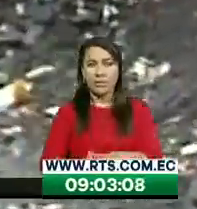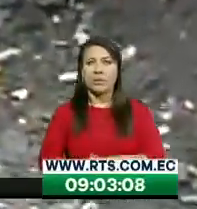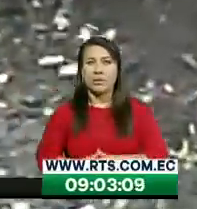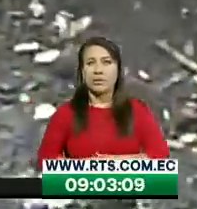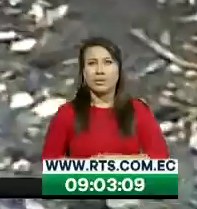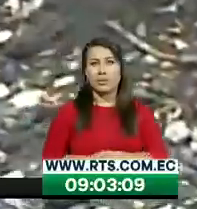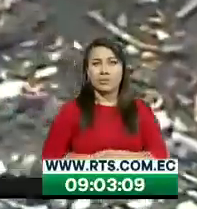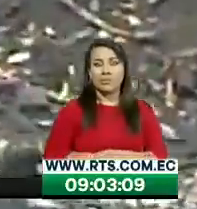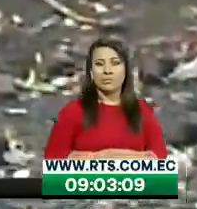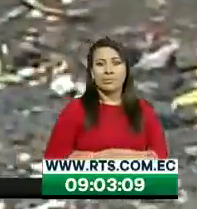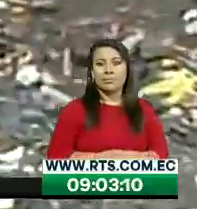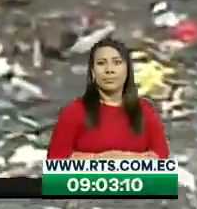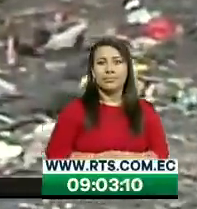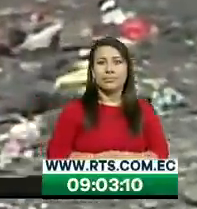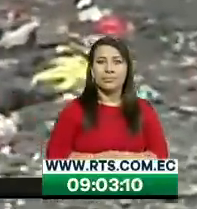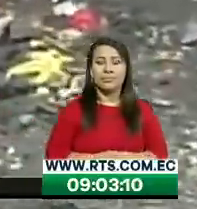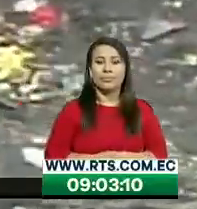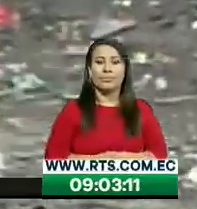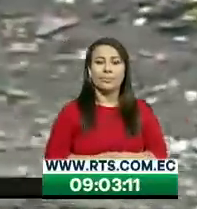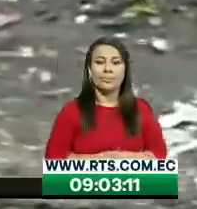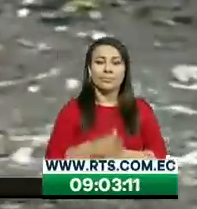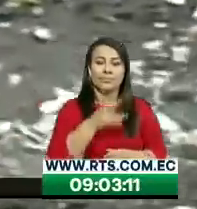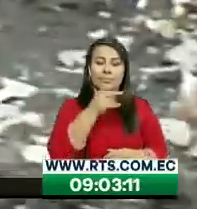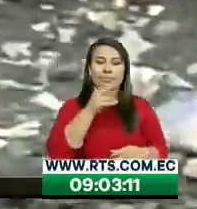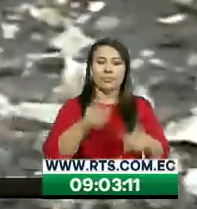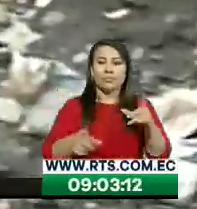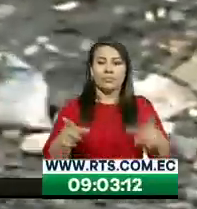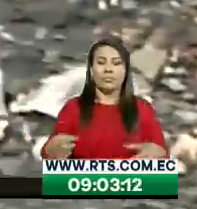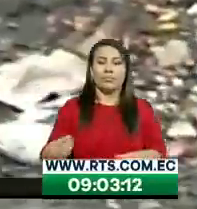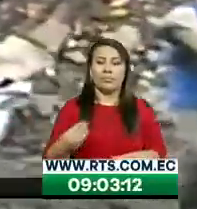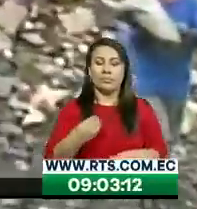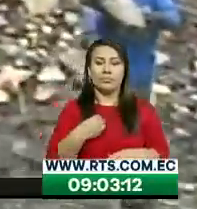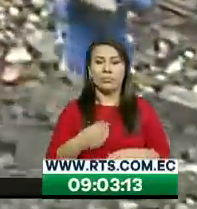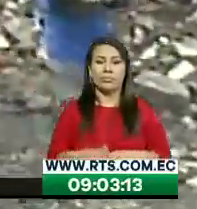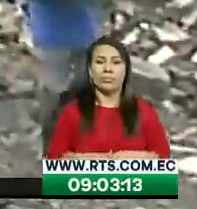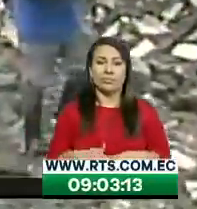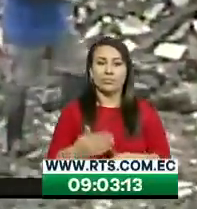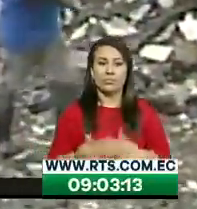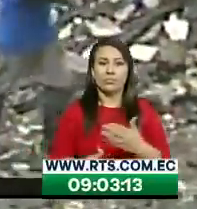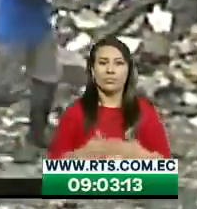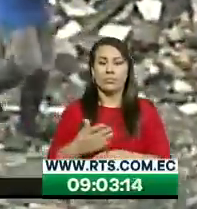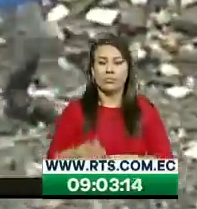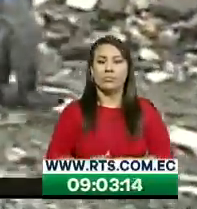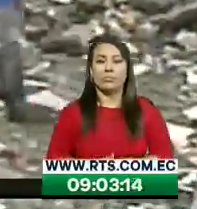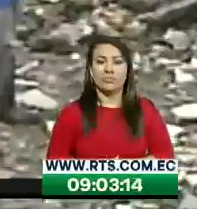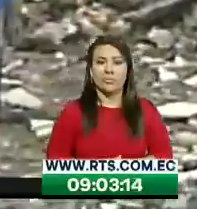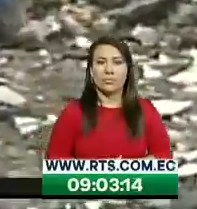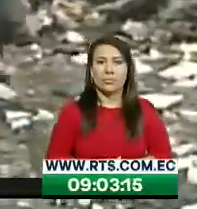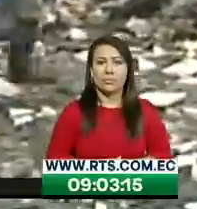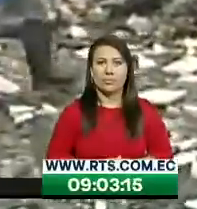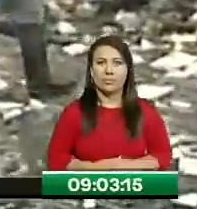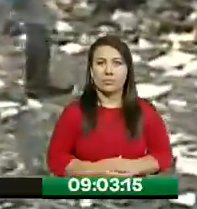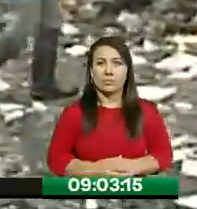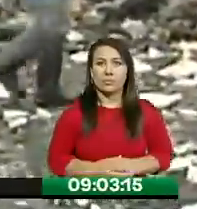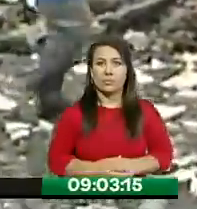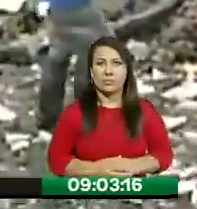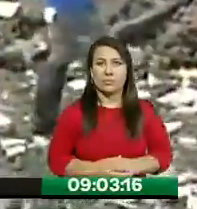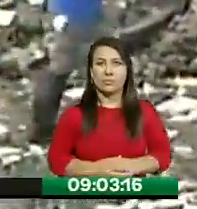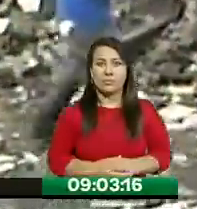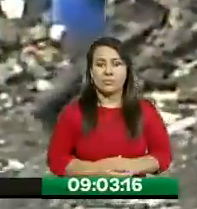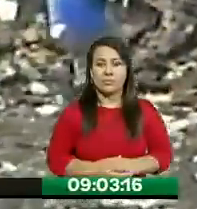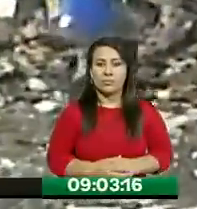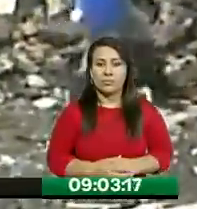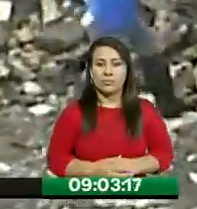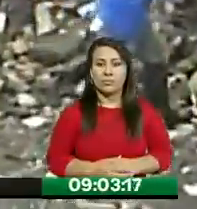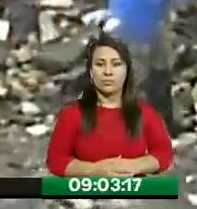no obstaculicen la vía pública, debido a que, como observamos, es bastante concurrida, ya que es la única salida de esta